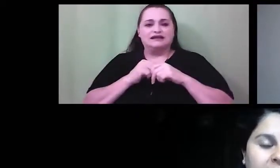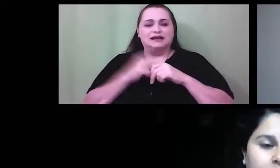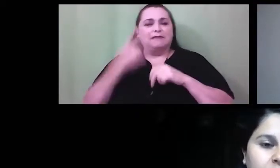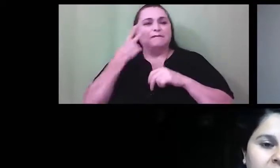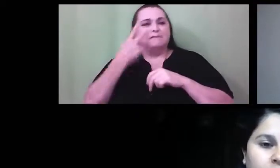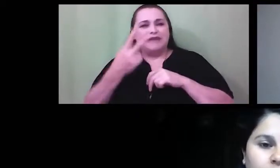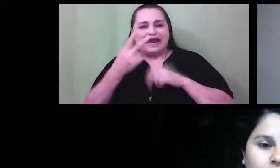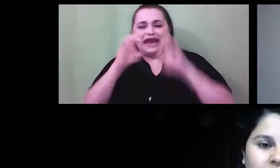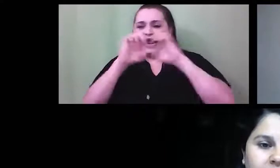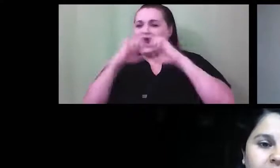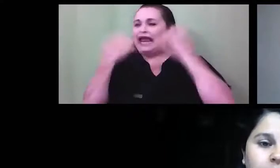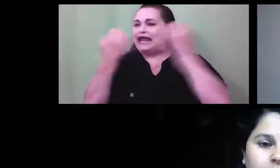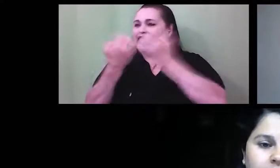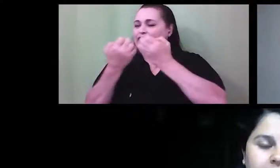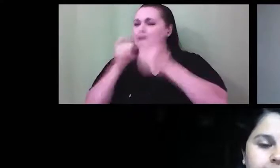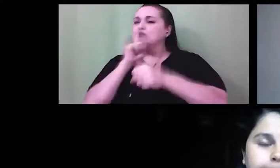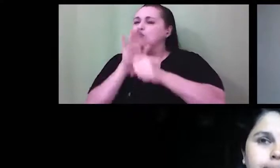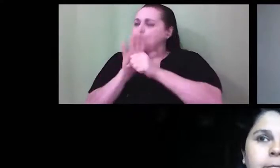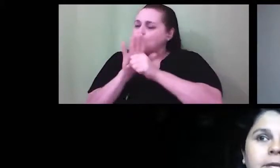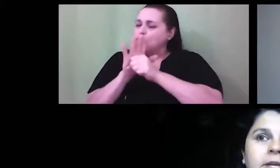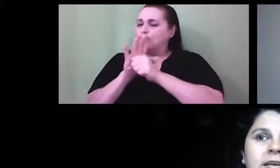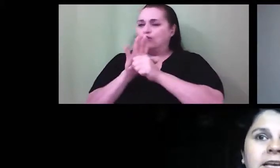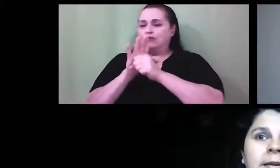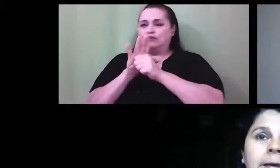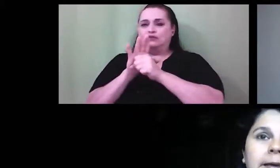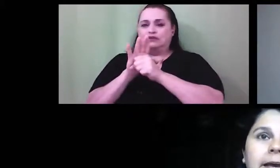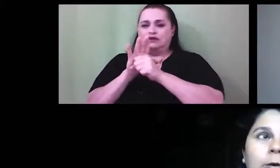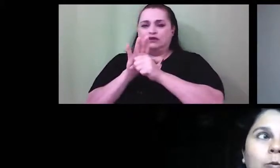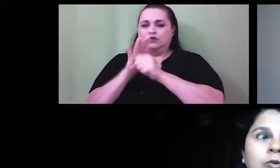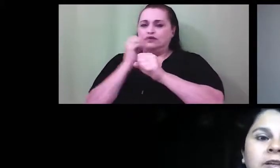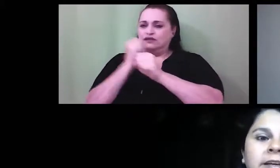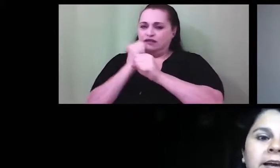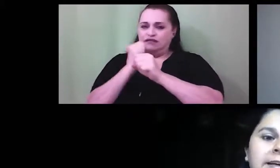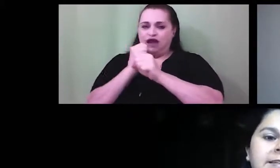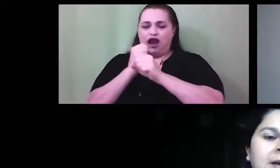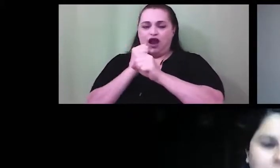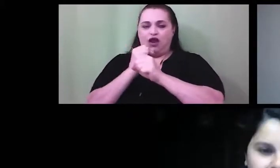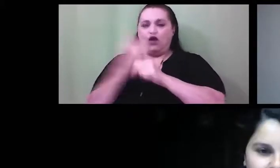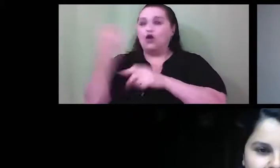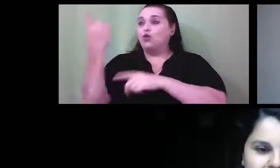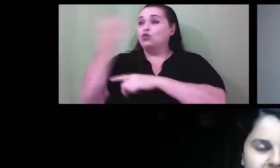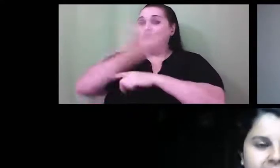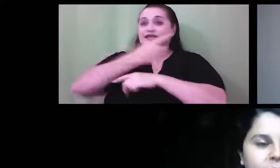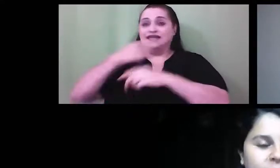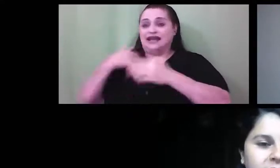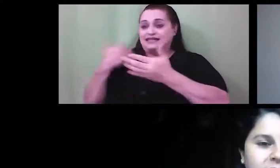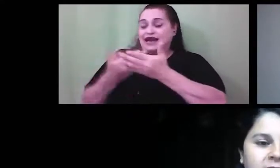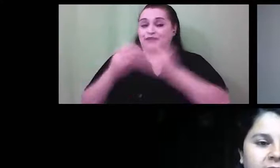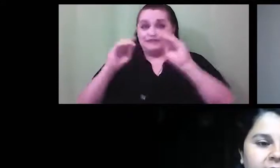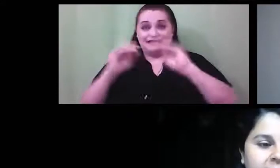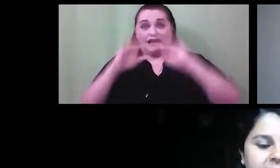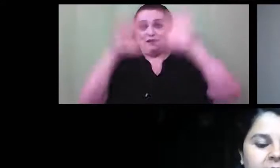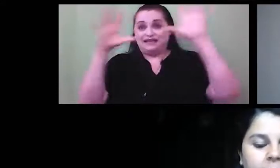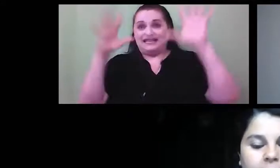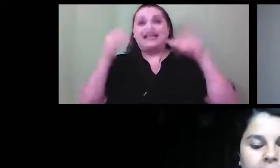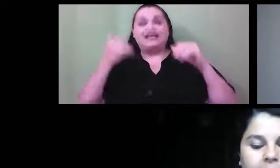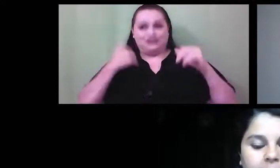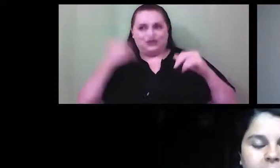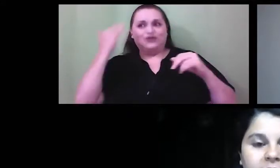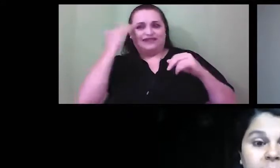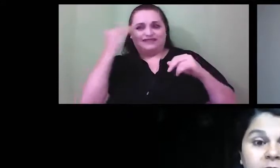ver un equipo tan comprometido, ¿verdad? Y un día que llegamos en la mañana, que yo ya sabía que iban a